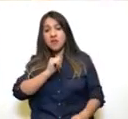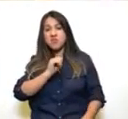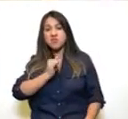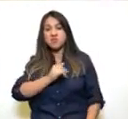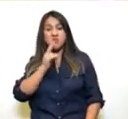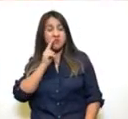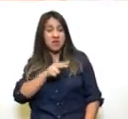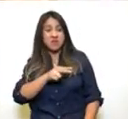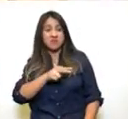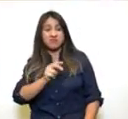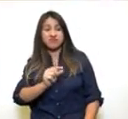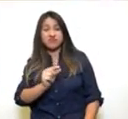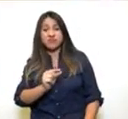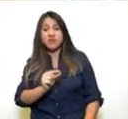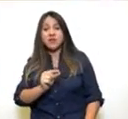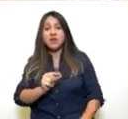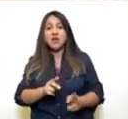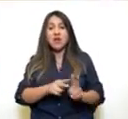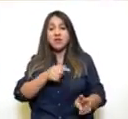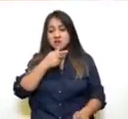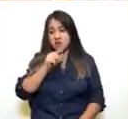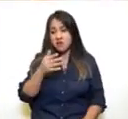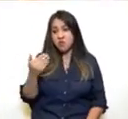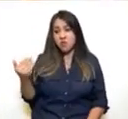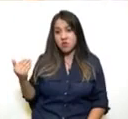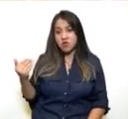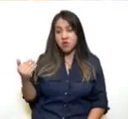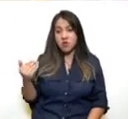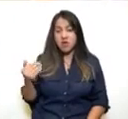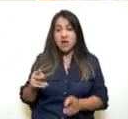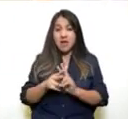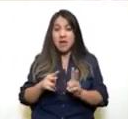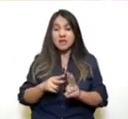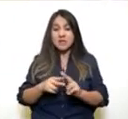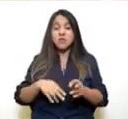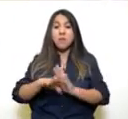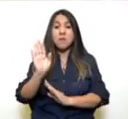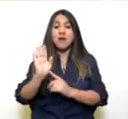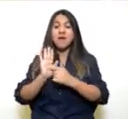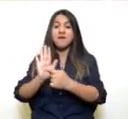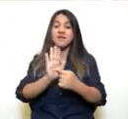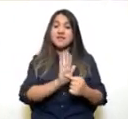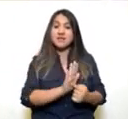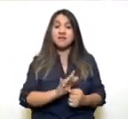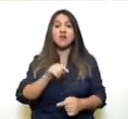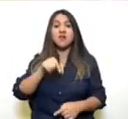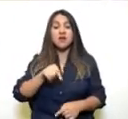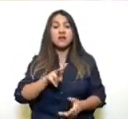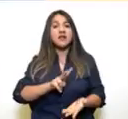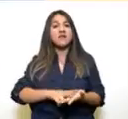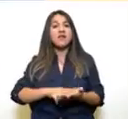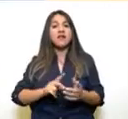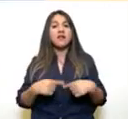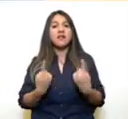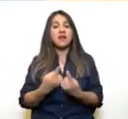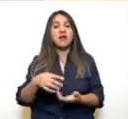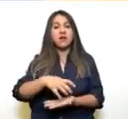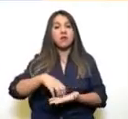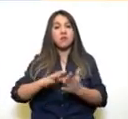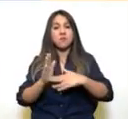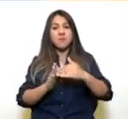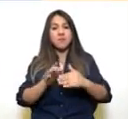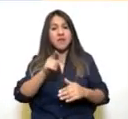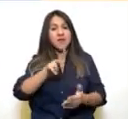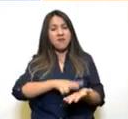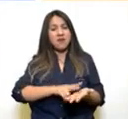forma hasta hace poco donde hemos hecho más visibles estos estas verdades alcaldesa es verdad que usted